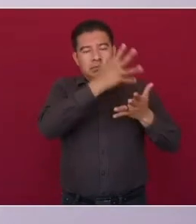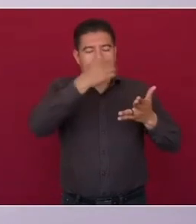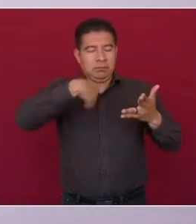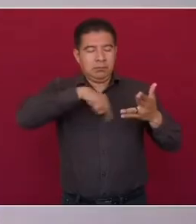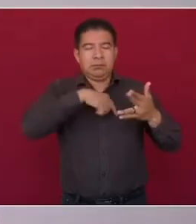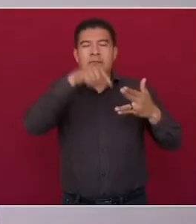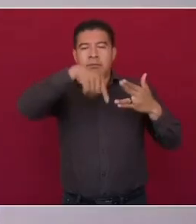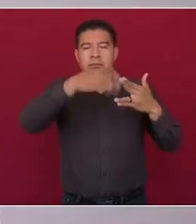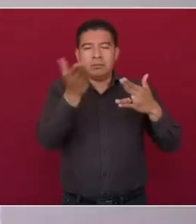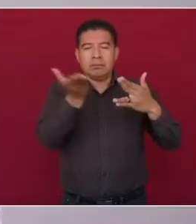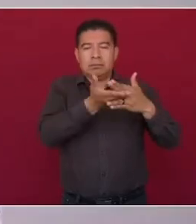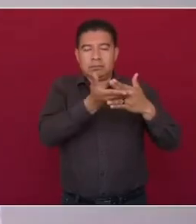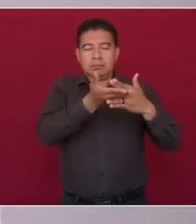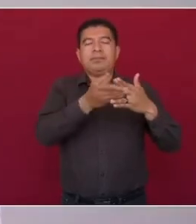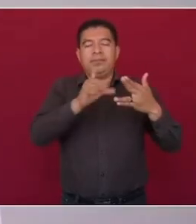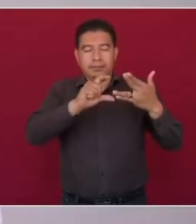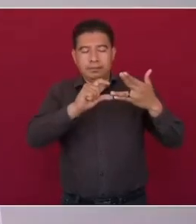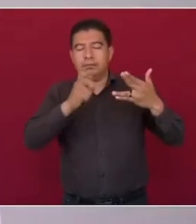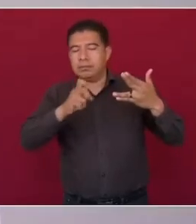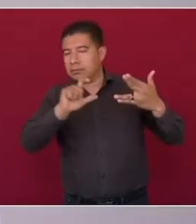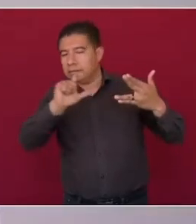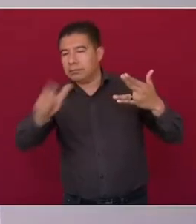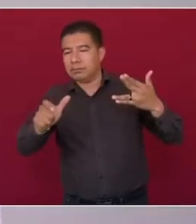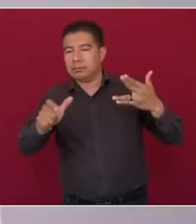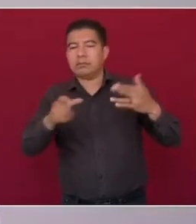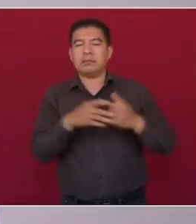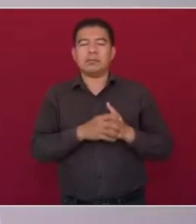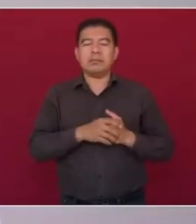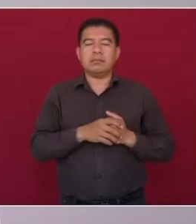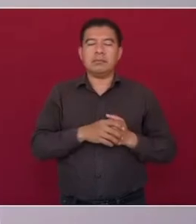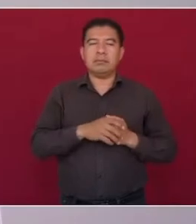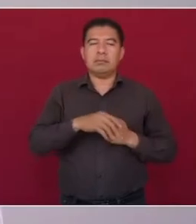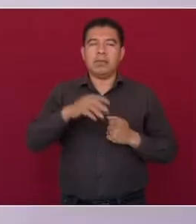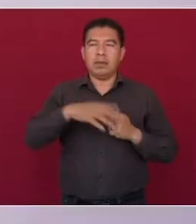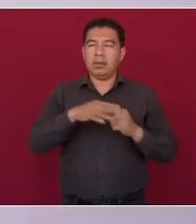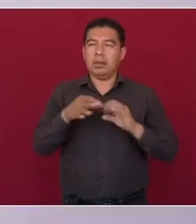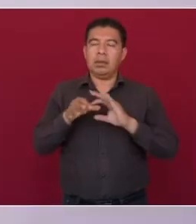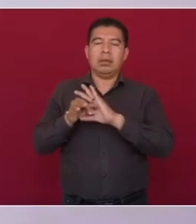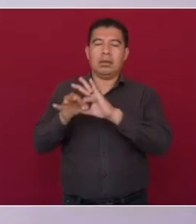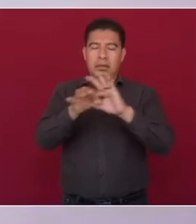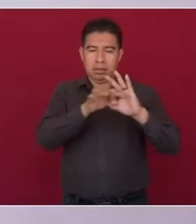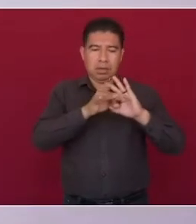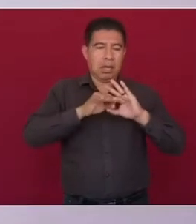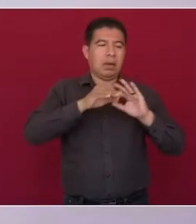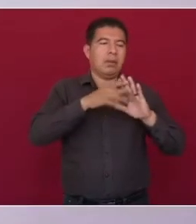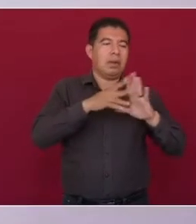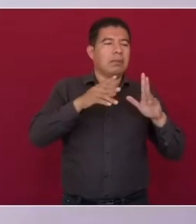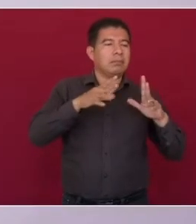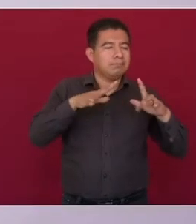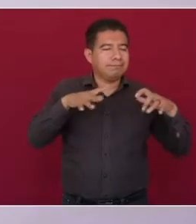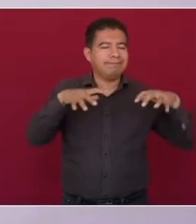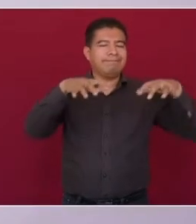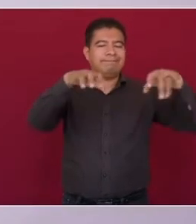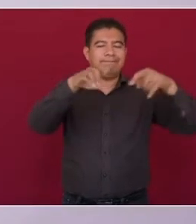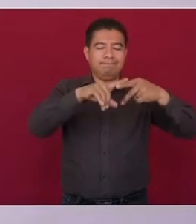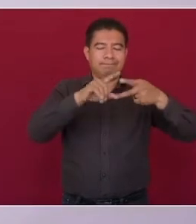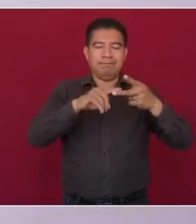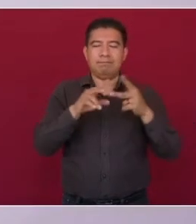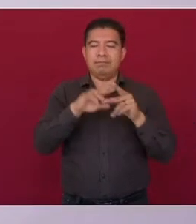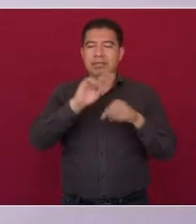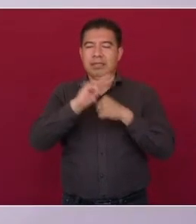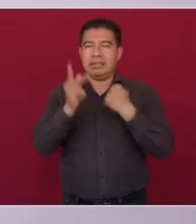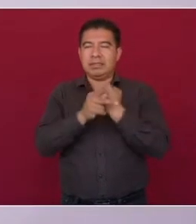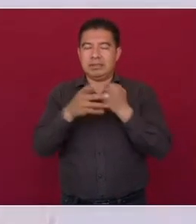La relación con pueblos, países y gobiernos del mundo es inmejorable.